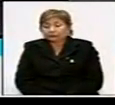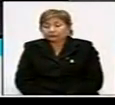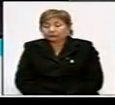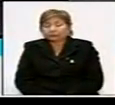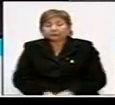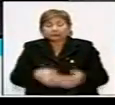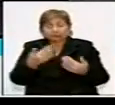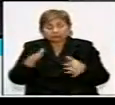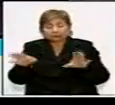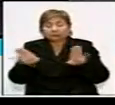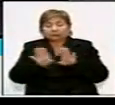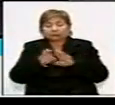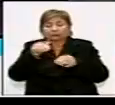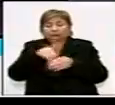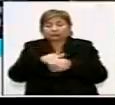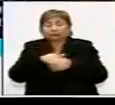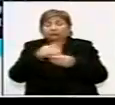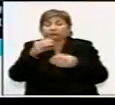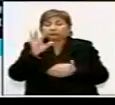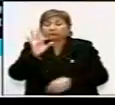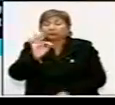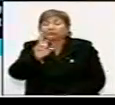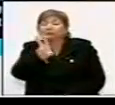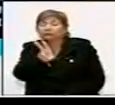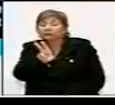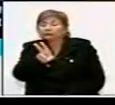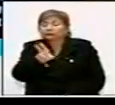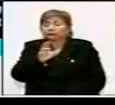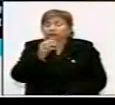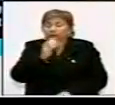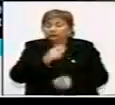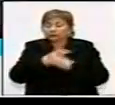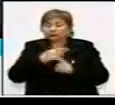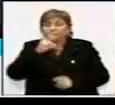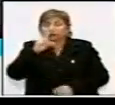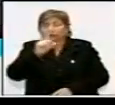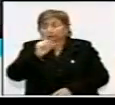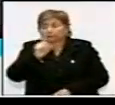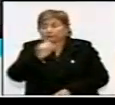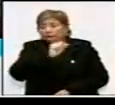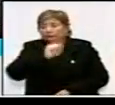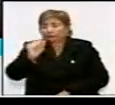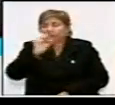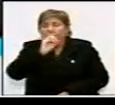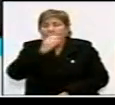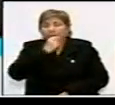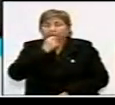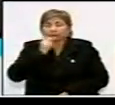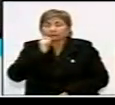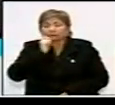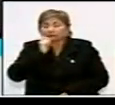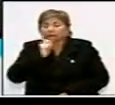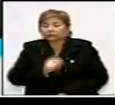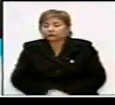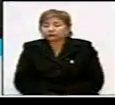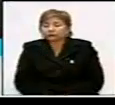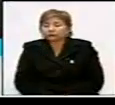han votado a favor 92 señores congresistas 21 en contra 0 abstenciones